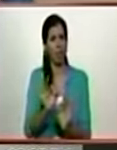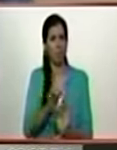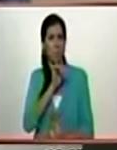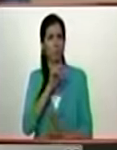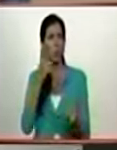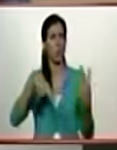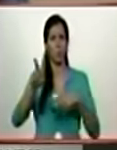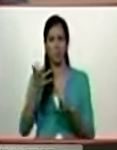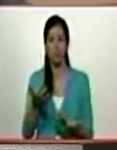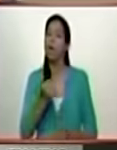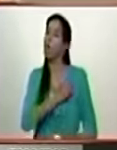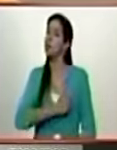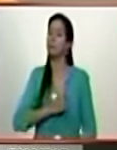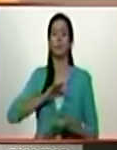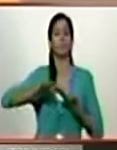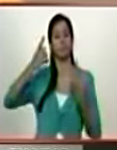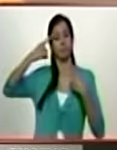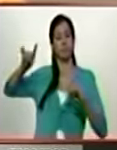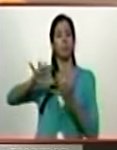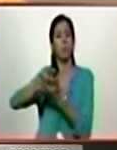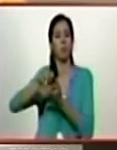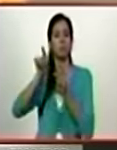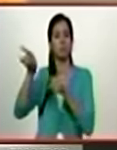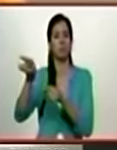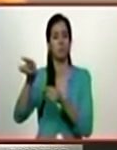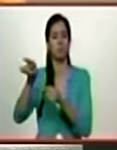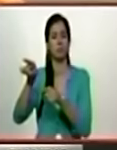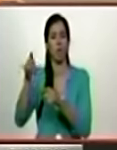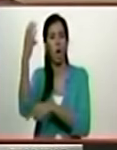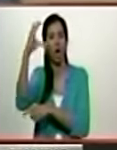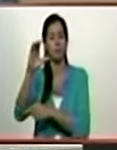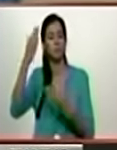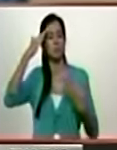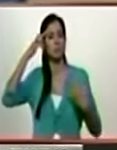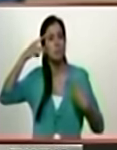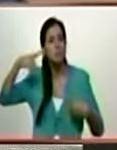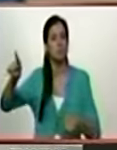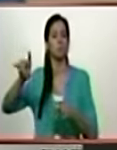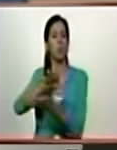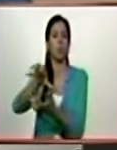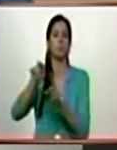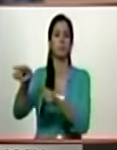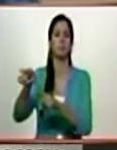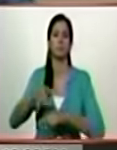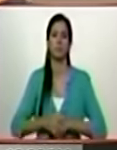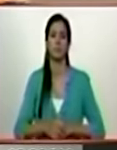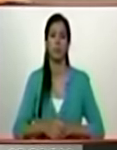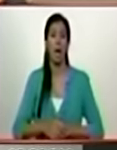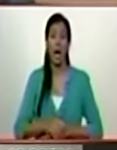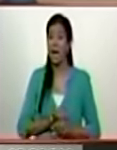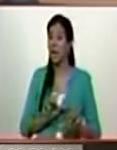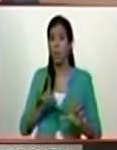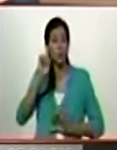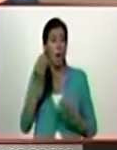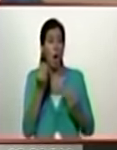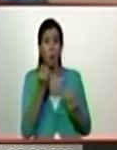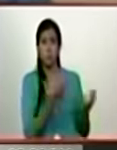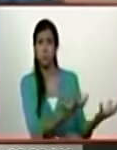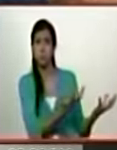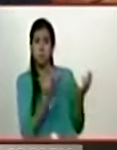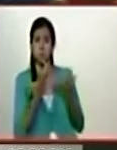Lo lamentamos, pero resuelvan su problema ustedes. Resuelvan su problema ustedes, que no están preparados ellos para recibir a